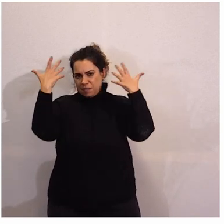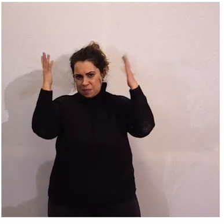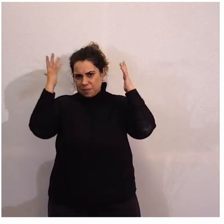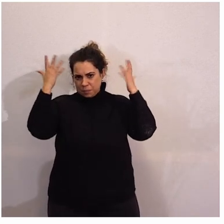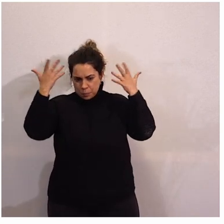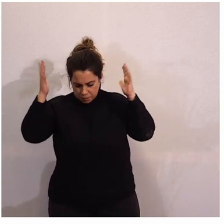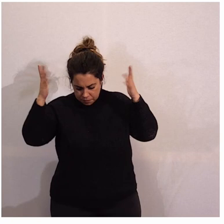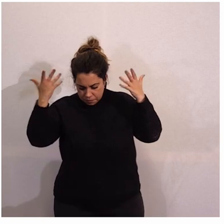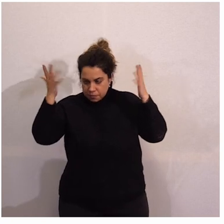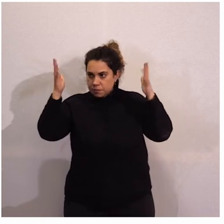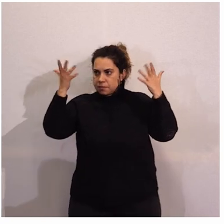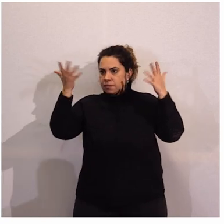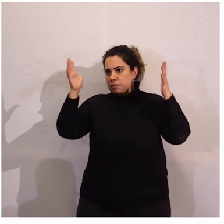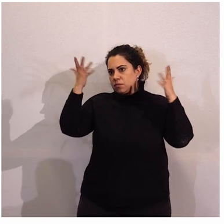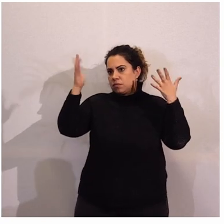Hola.